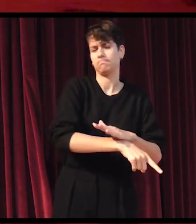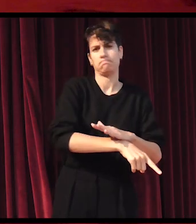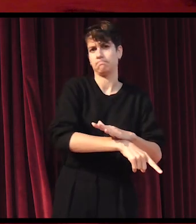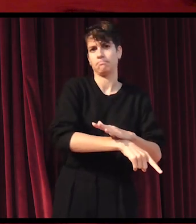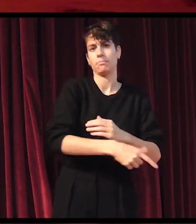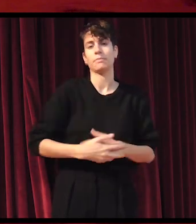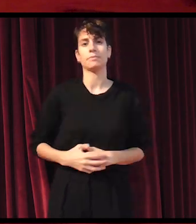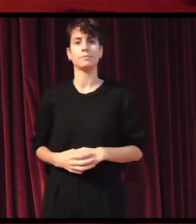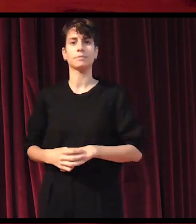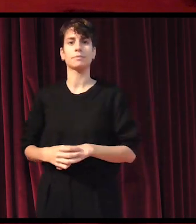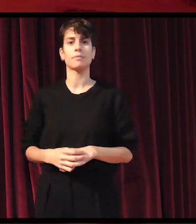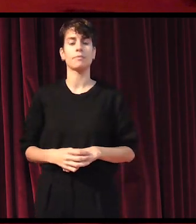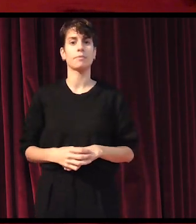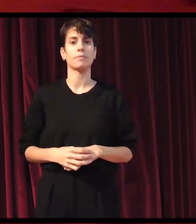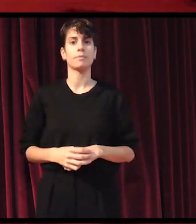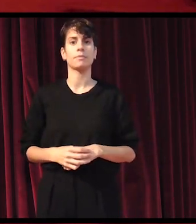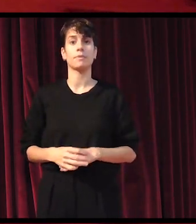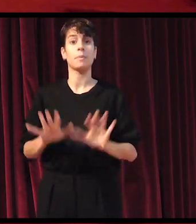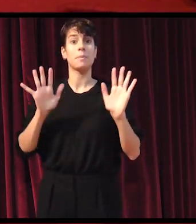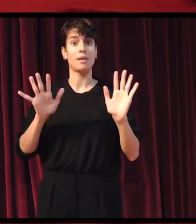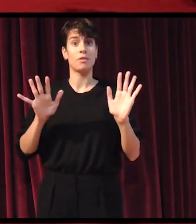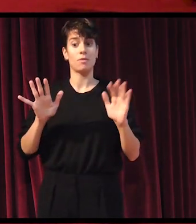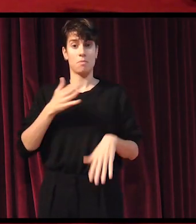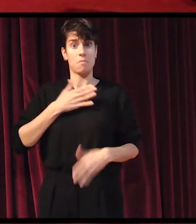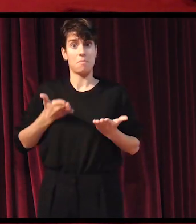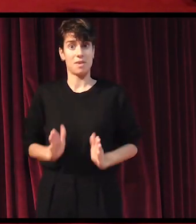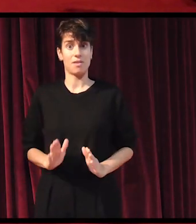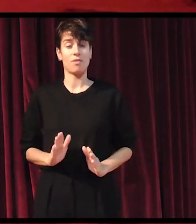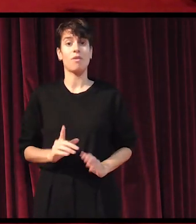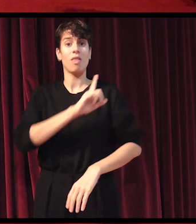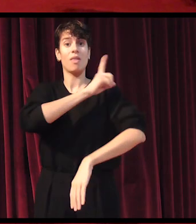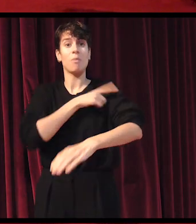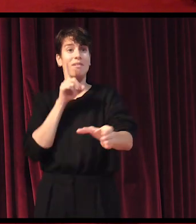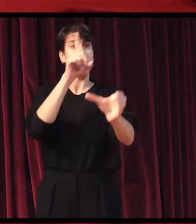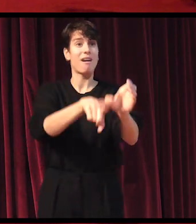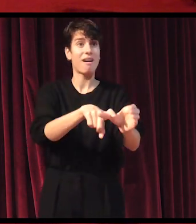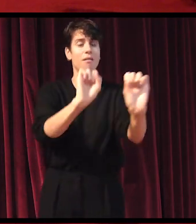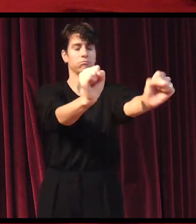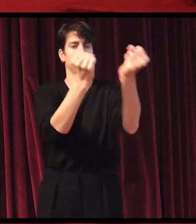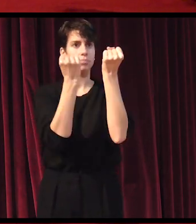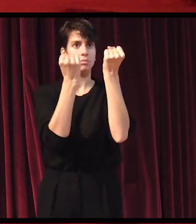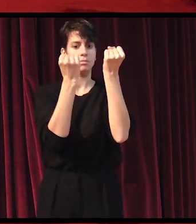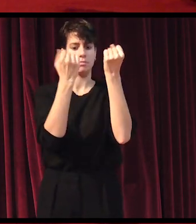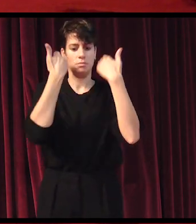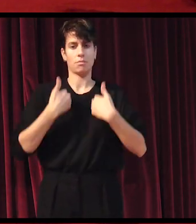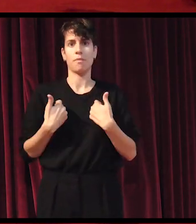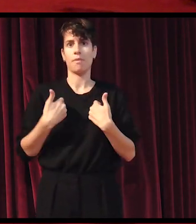también poner en contexto el escenario que impide acceder al deporte a mi hijo y que vulnera los derechos de la infancia.